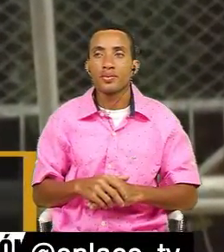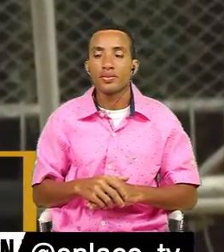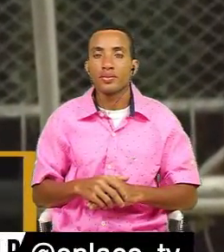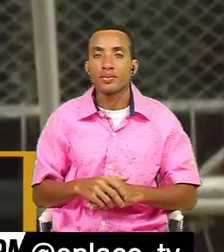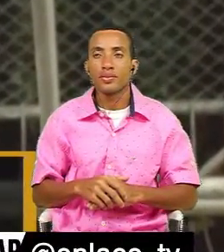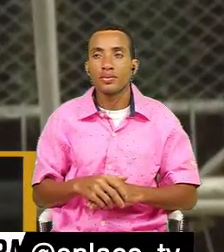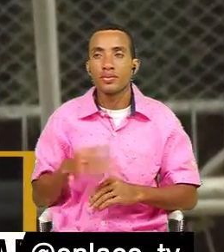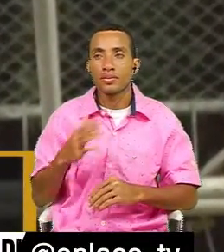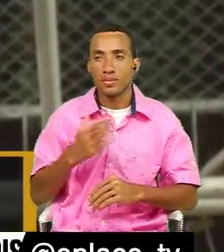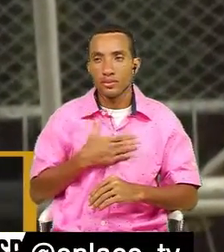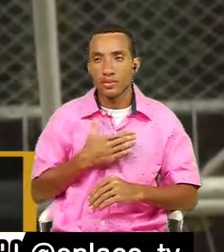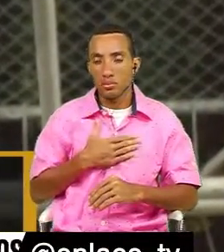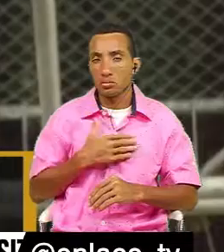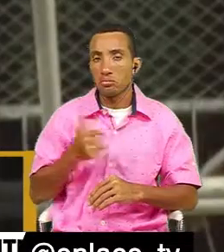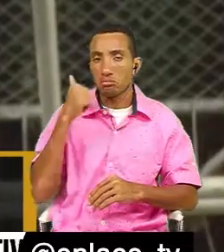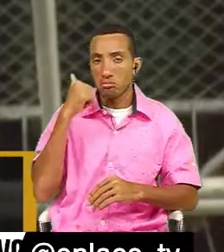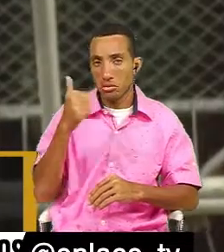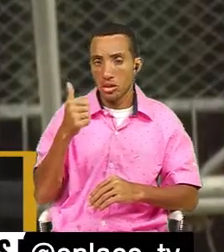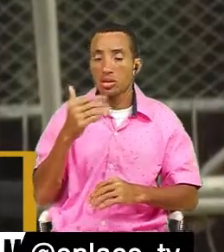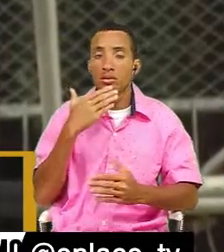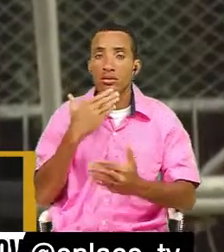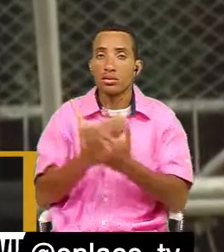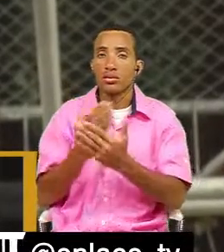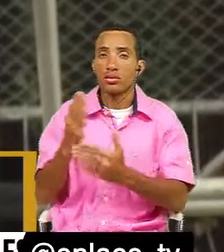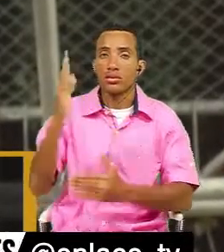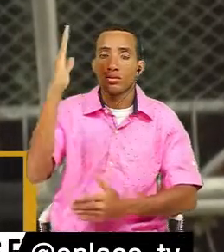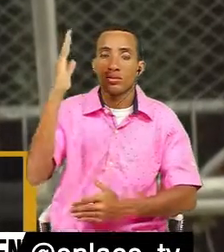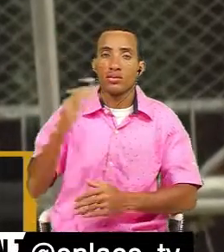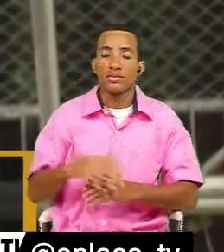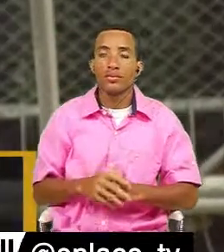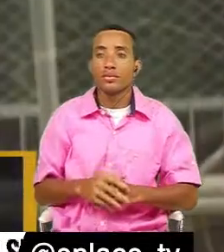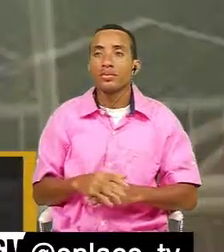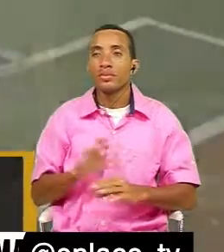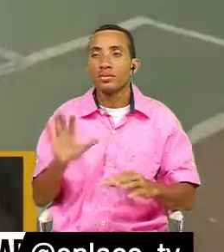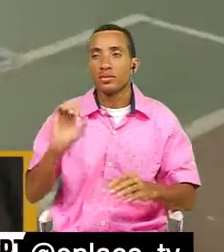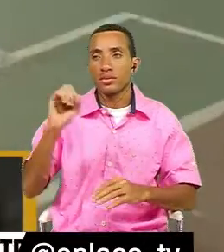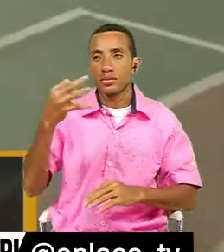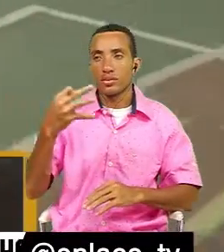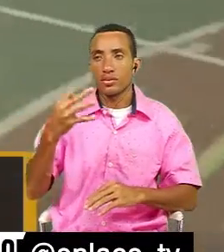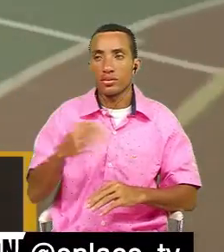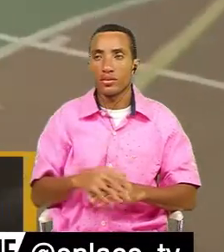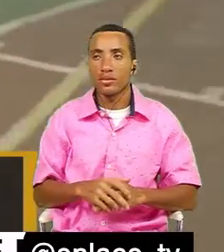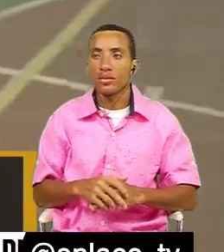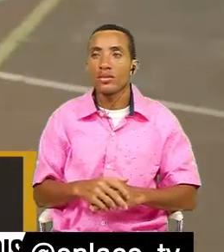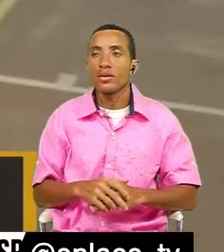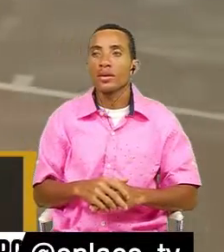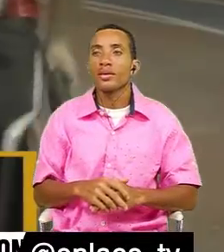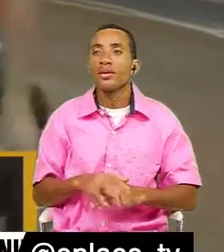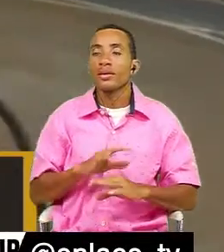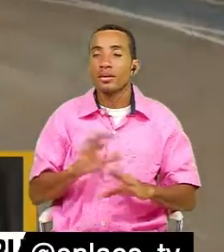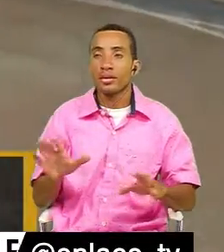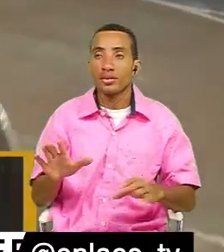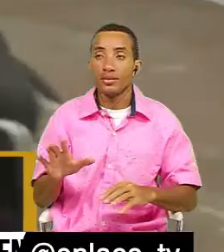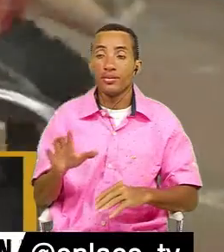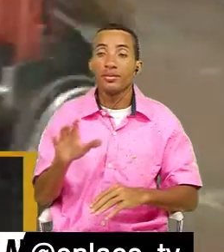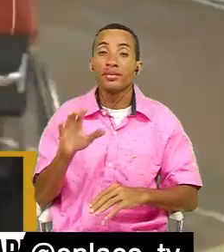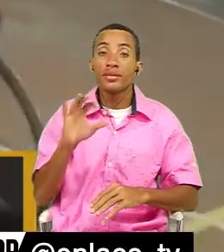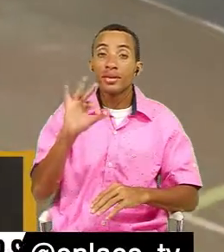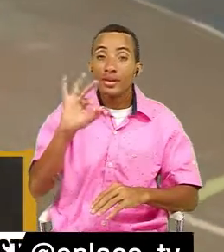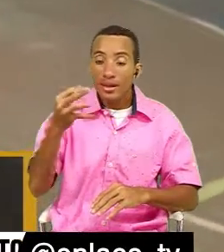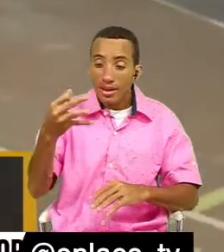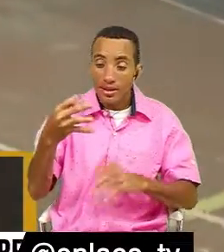Y a mí me fue bien, gracias a Dios, y quedamos de tercero. El seleccionado patrio logró el tercer lugar después de